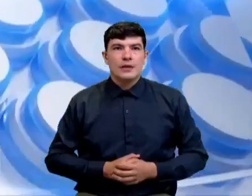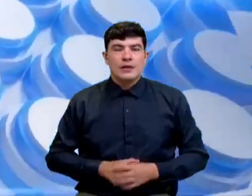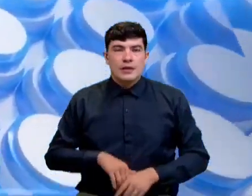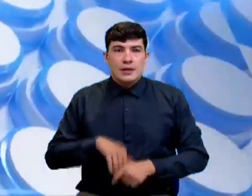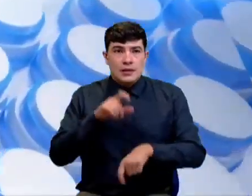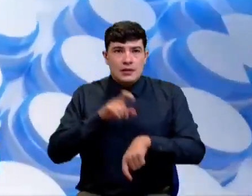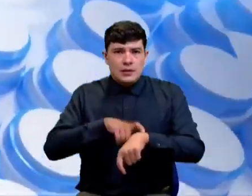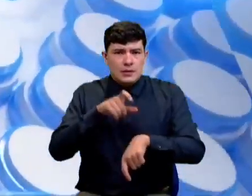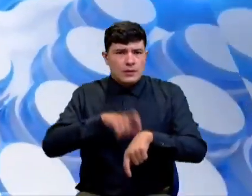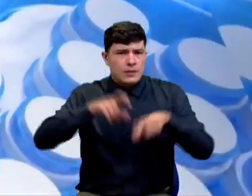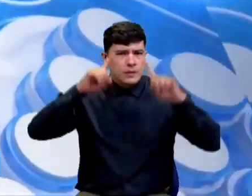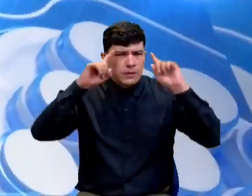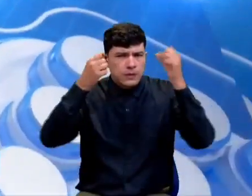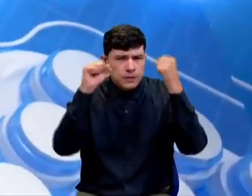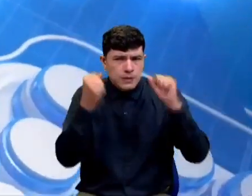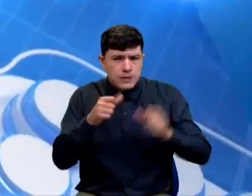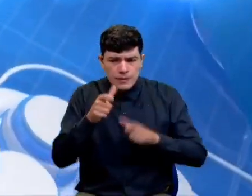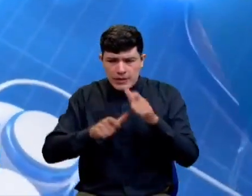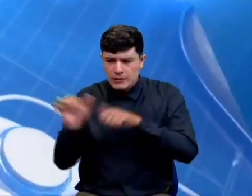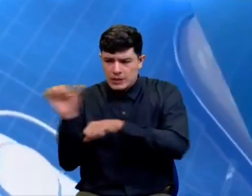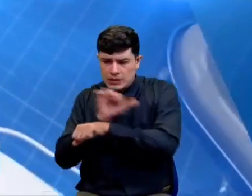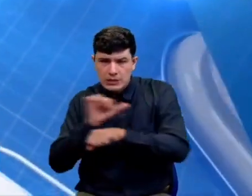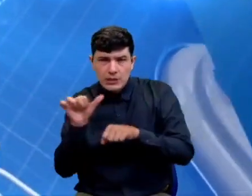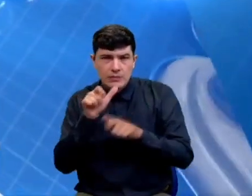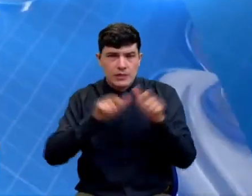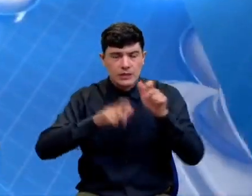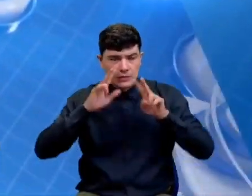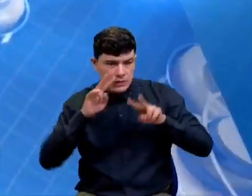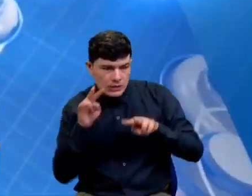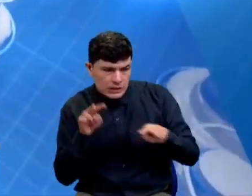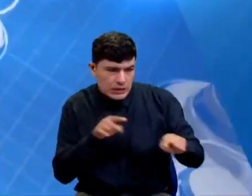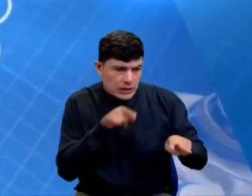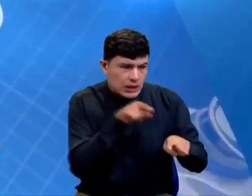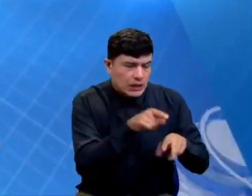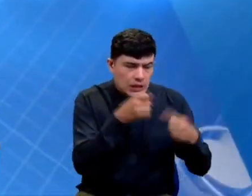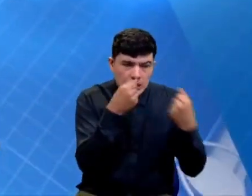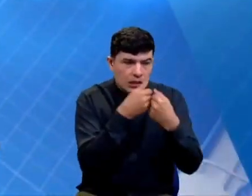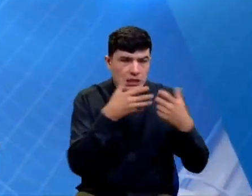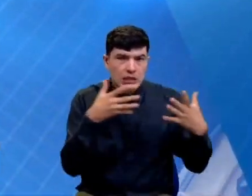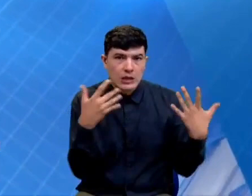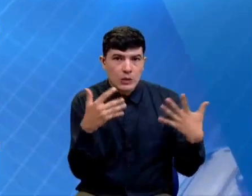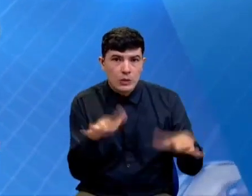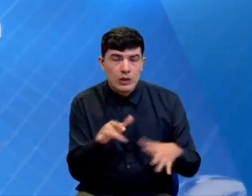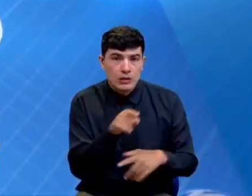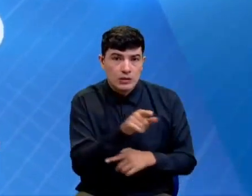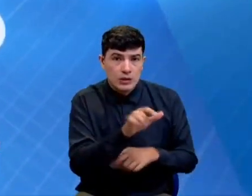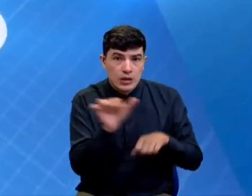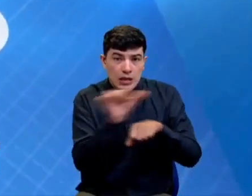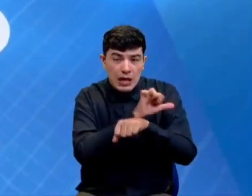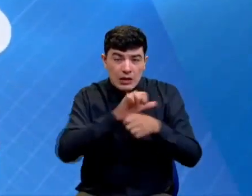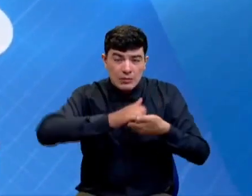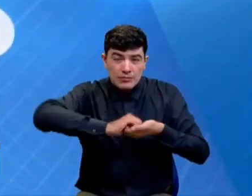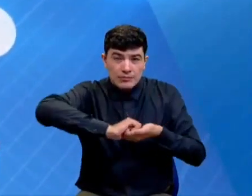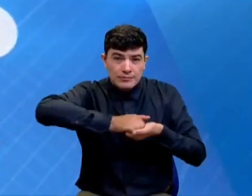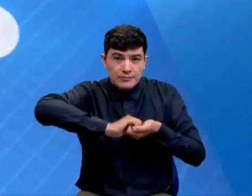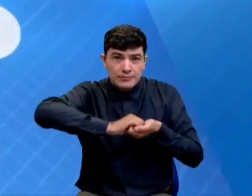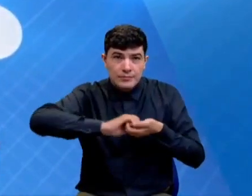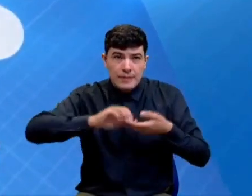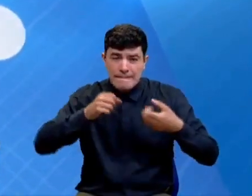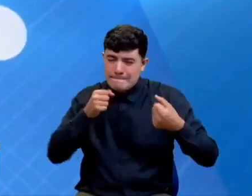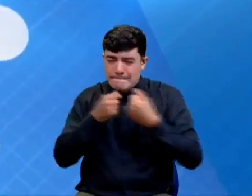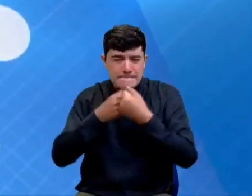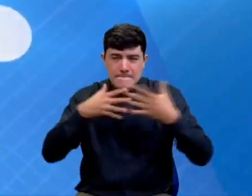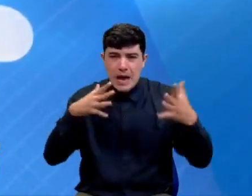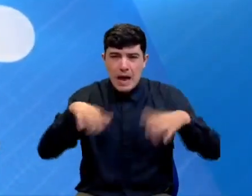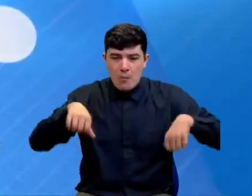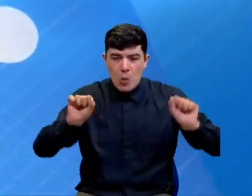Momentos de angustia vivieron conductores y pasajeros que transitan por la vía Ocaña-Huachica luego de que una tractomula colisionara con una